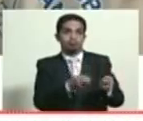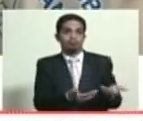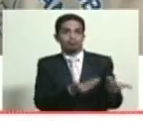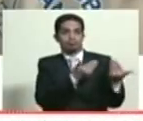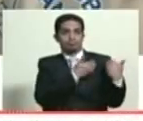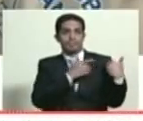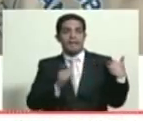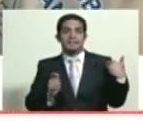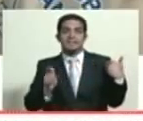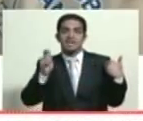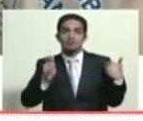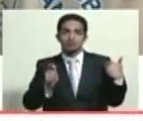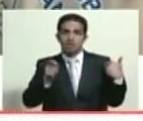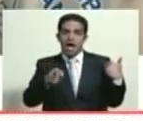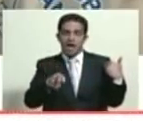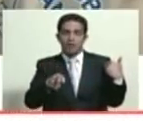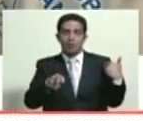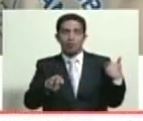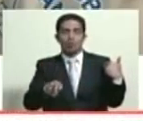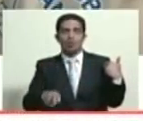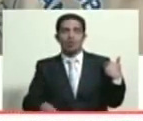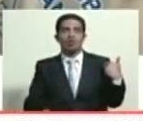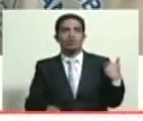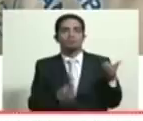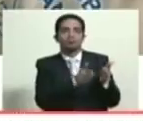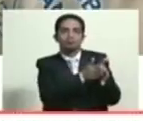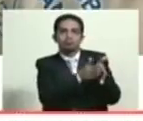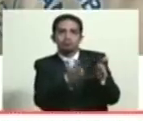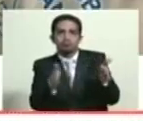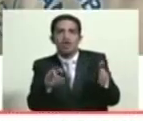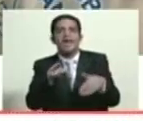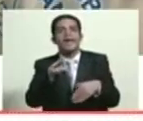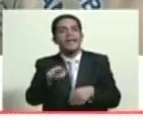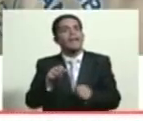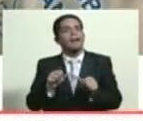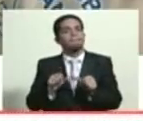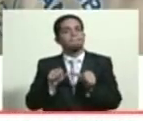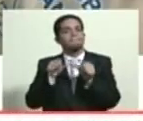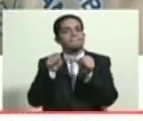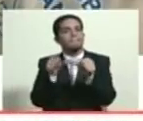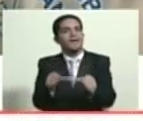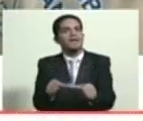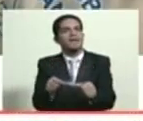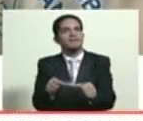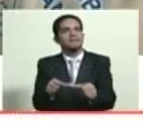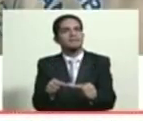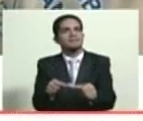como diputado a la Asamblea Nacional, ha permanecido más